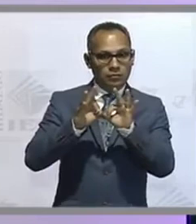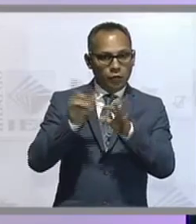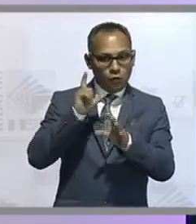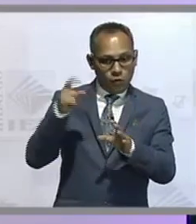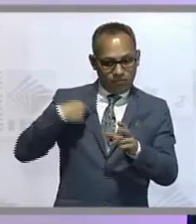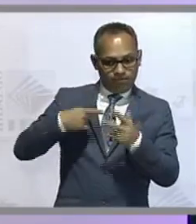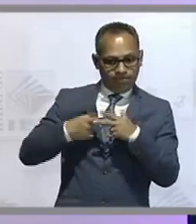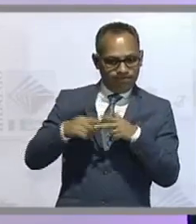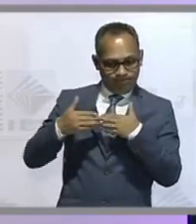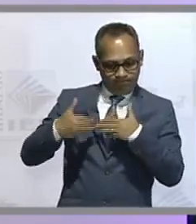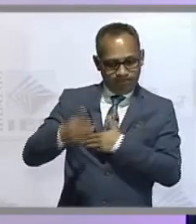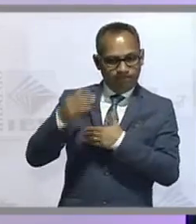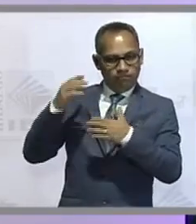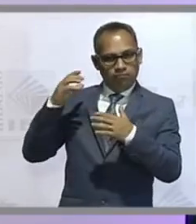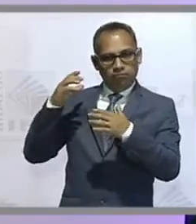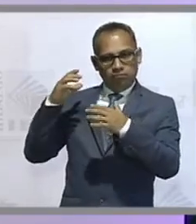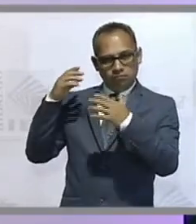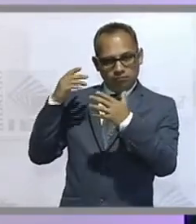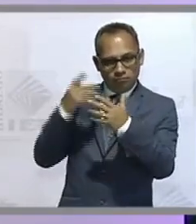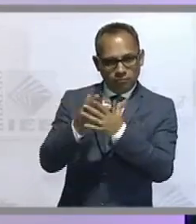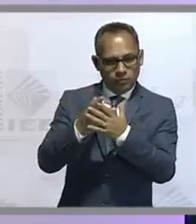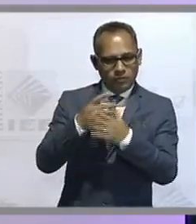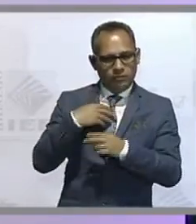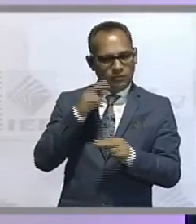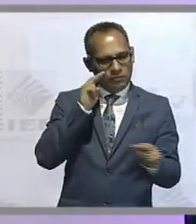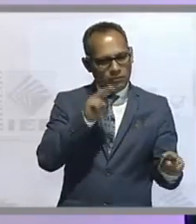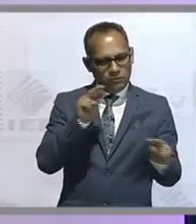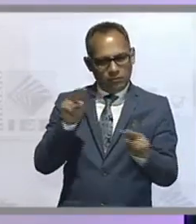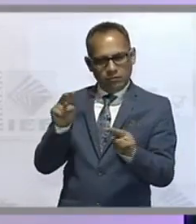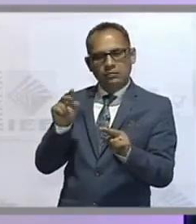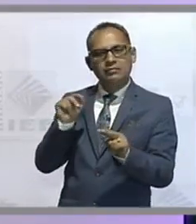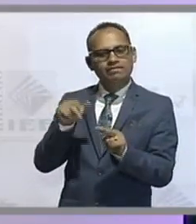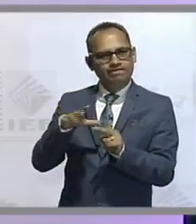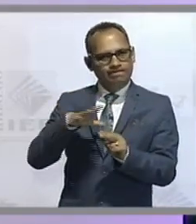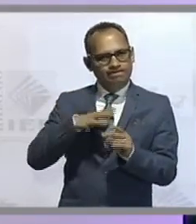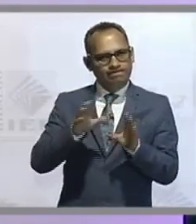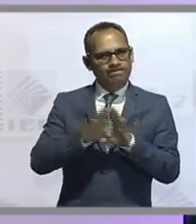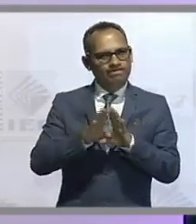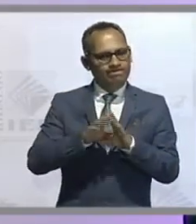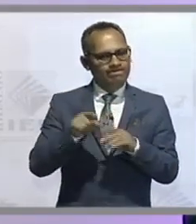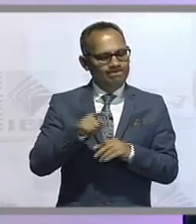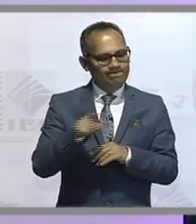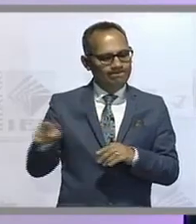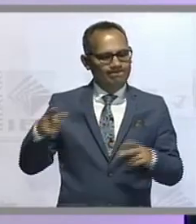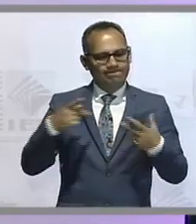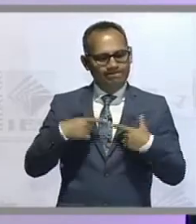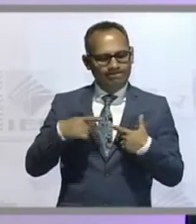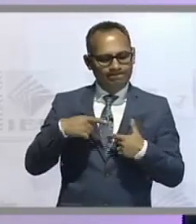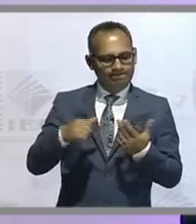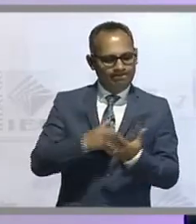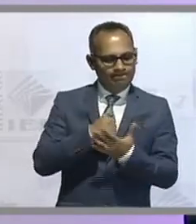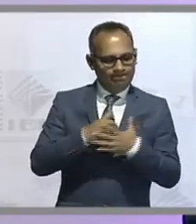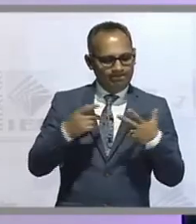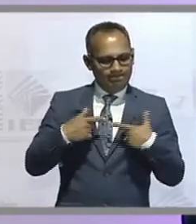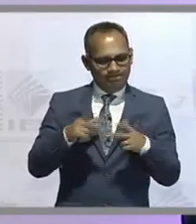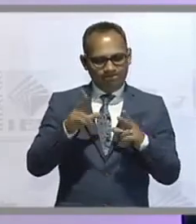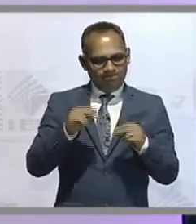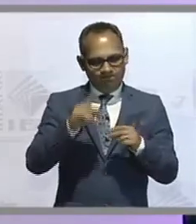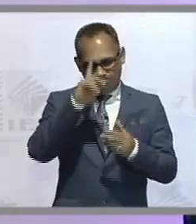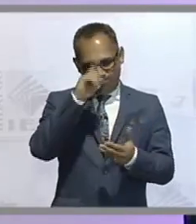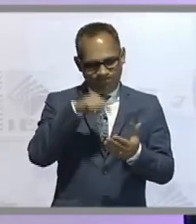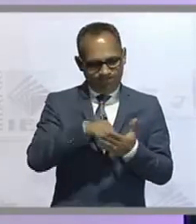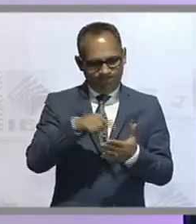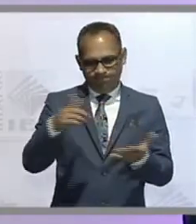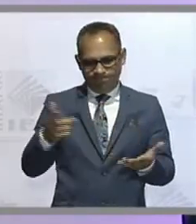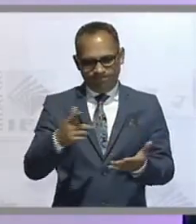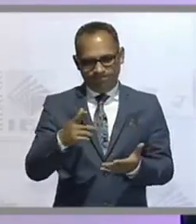que la ciudadanía está lastimada la ciudadanía ya no cree en la política la ciudad ciudadanía dice ya no